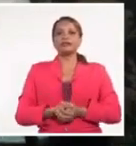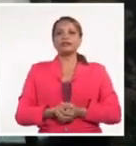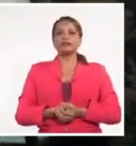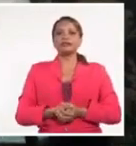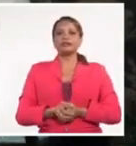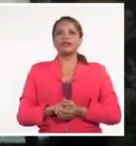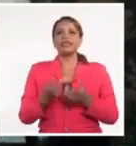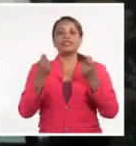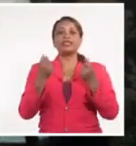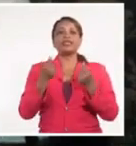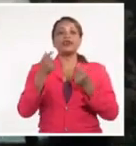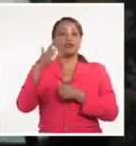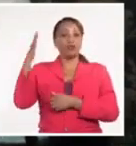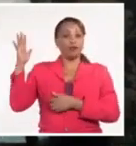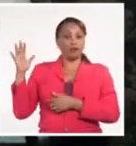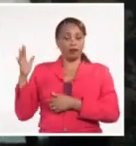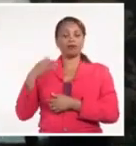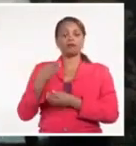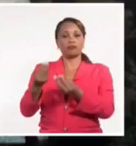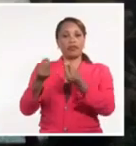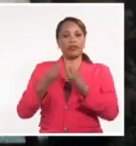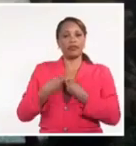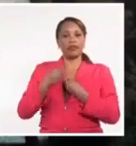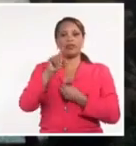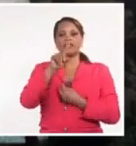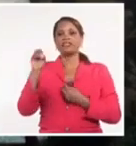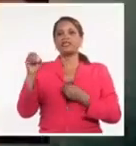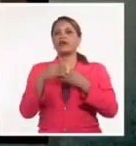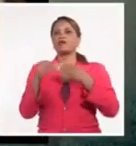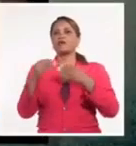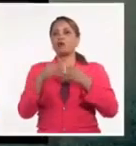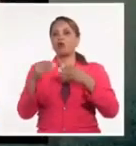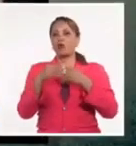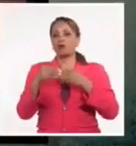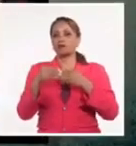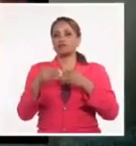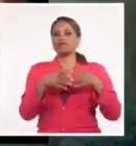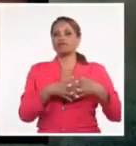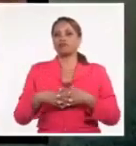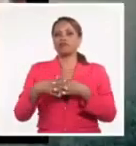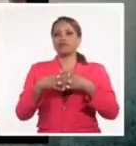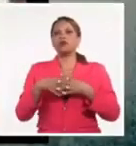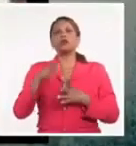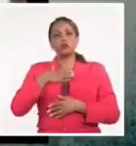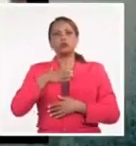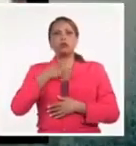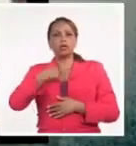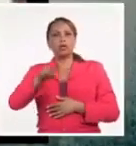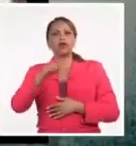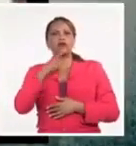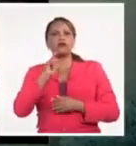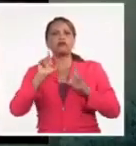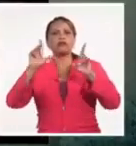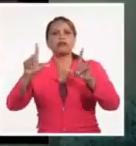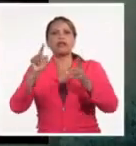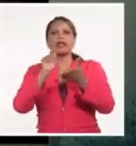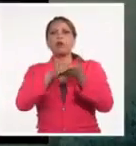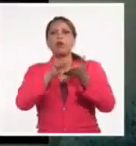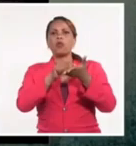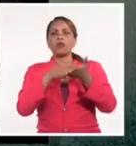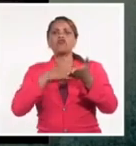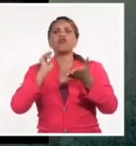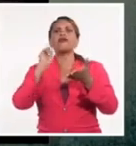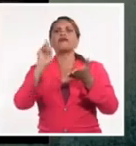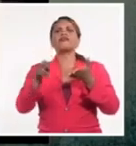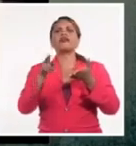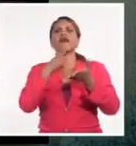un dinero del exterior, $100 americanos. Yo tuve que ver con el cartel que se puso en la bodega de Eugenio Rey. Lo mandé a poner